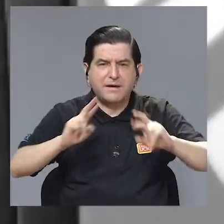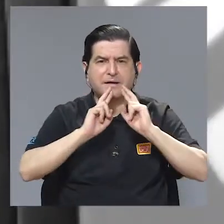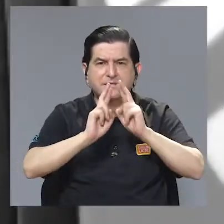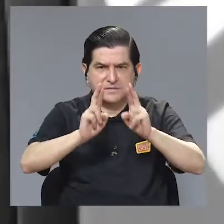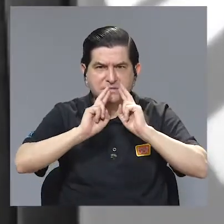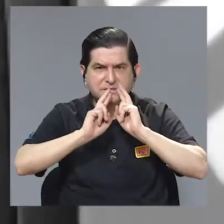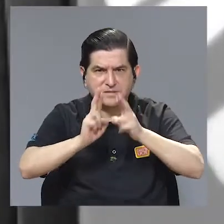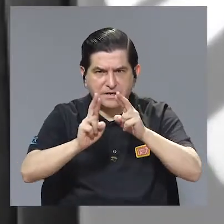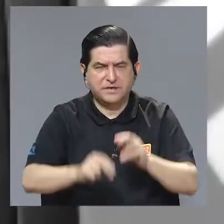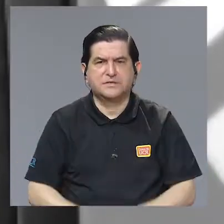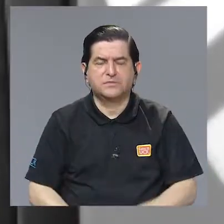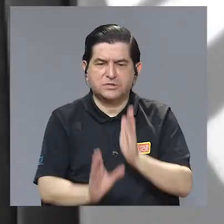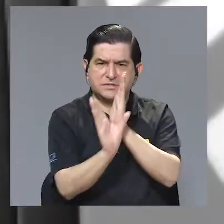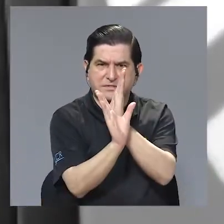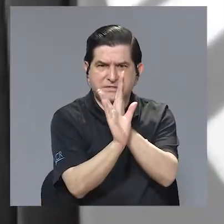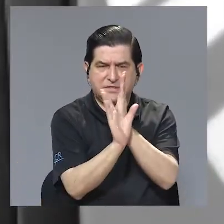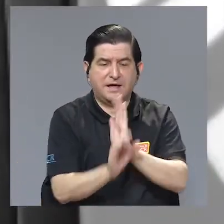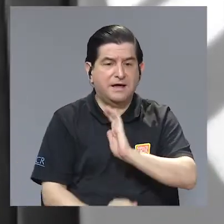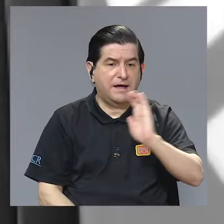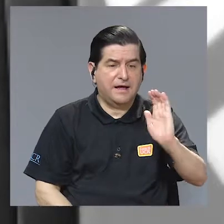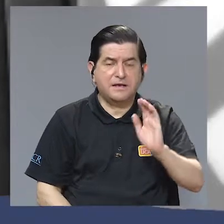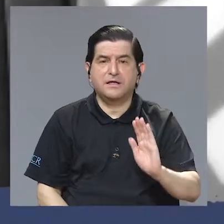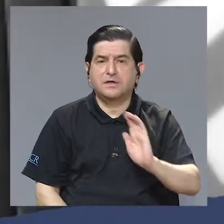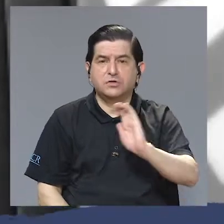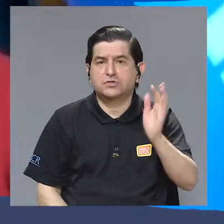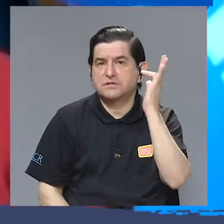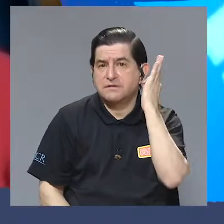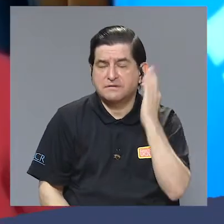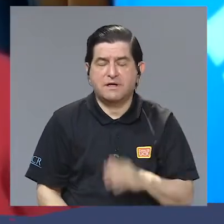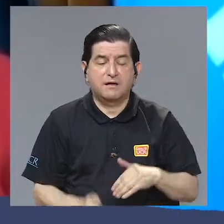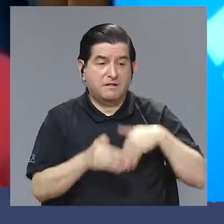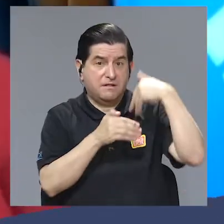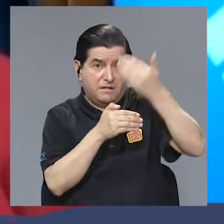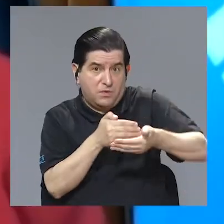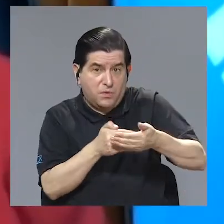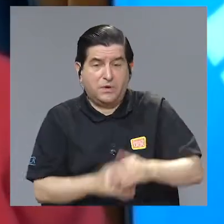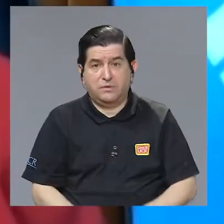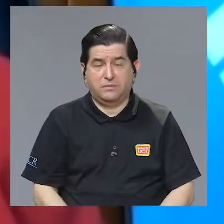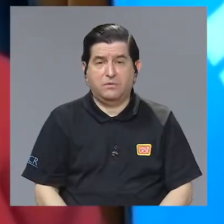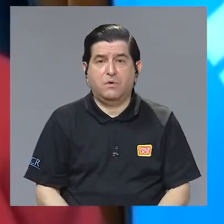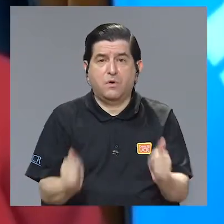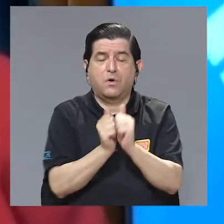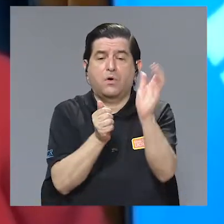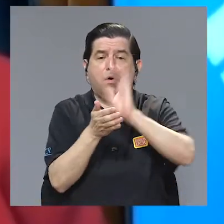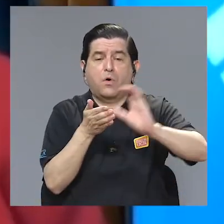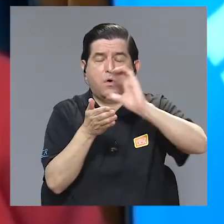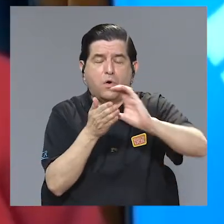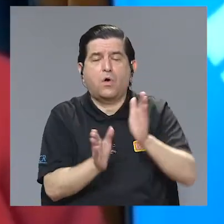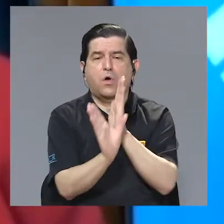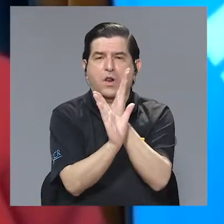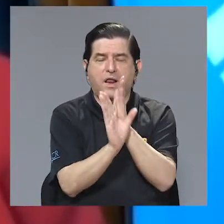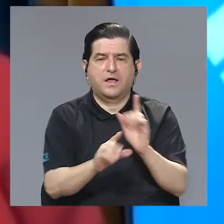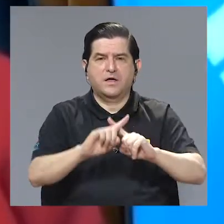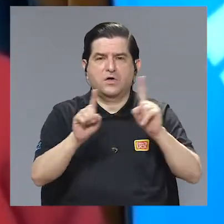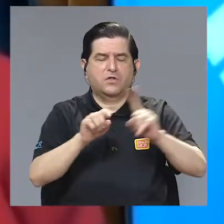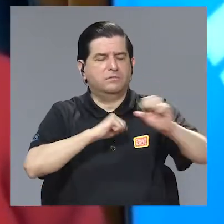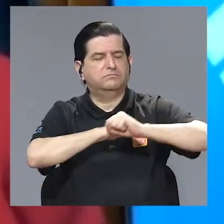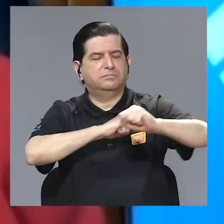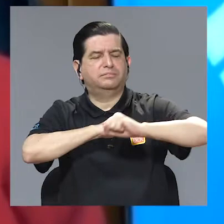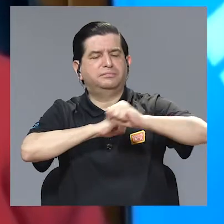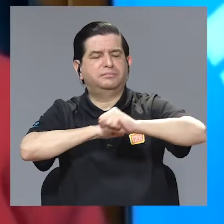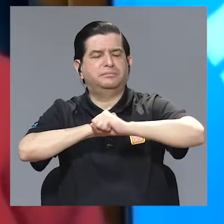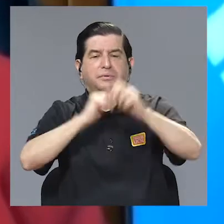de respuesta o de abordaje psicológico a los niños y niñas. Luego, en conjunto con el Colegio de Psicólogos, sacamos